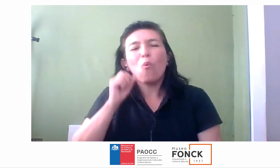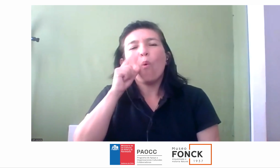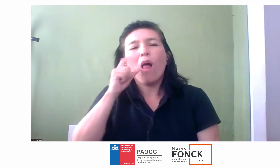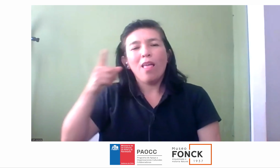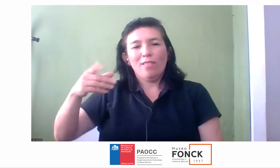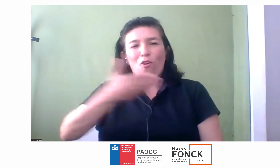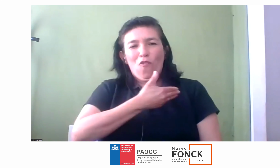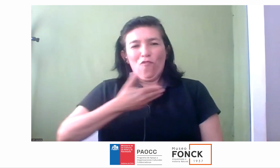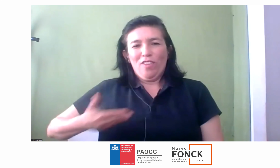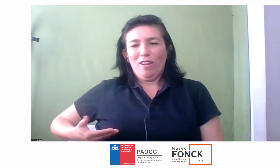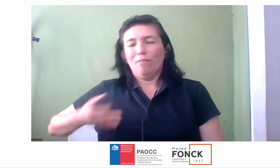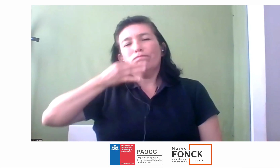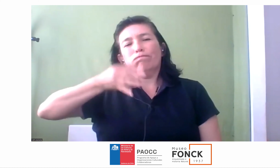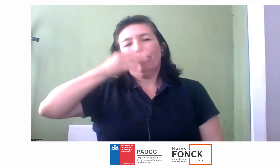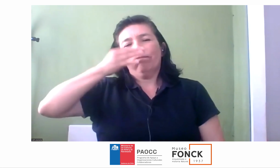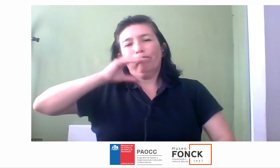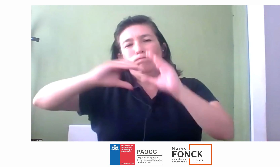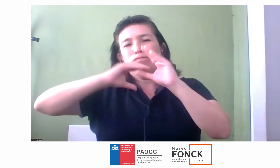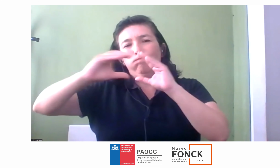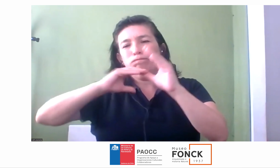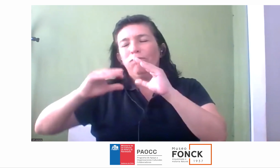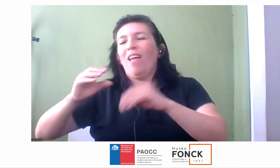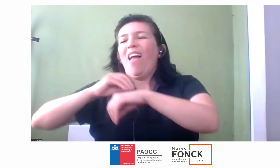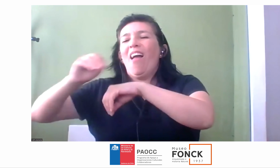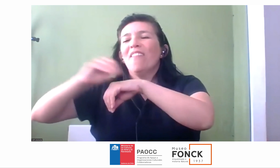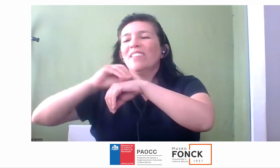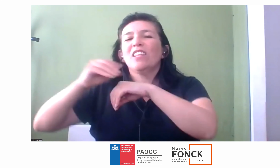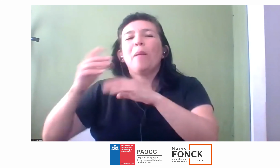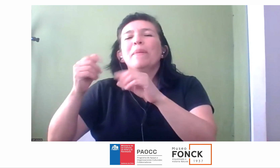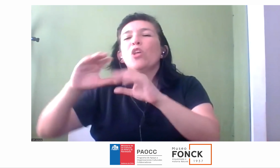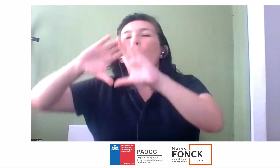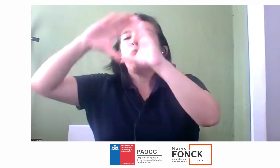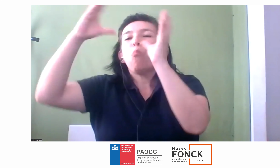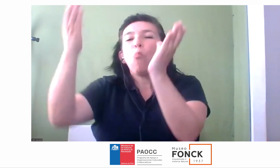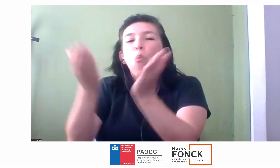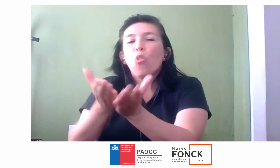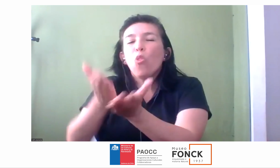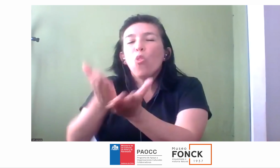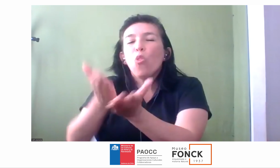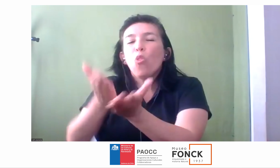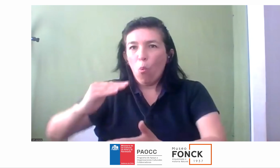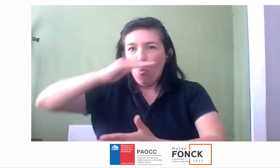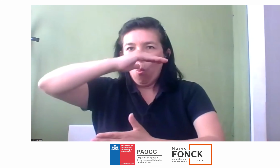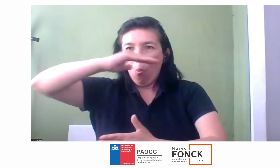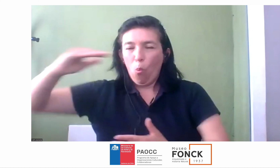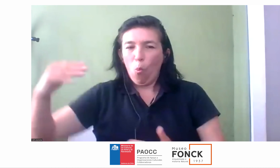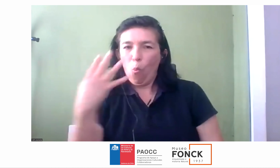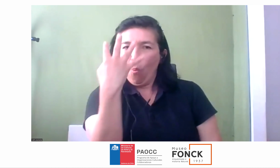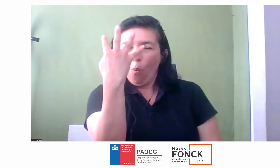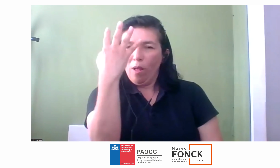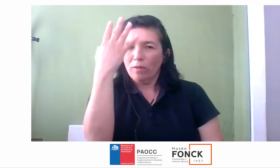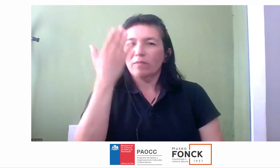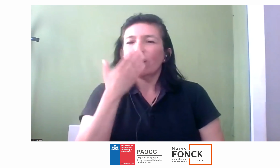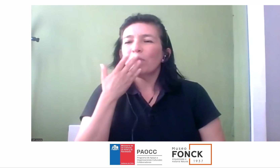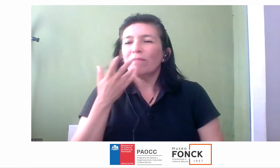es esta cosmovisión de dividir el mundo en cuatro partes, el principio de